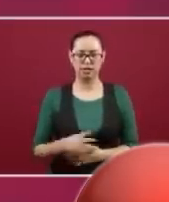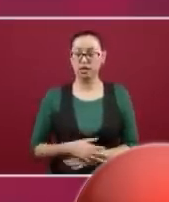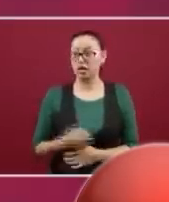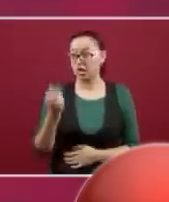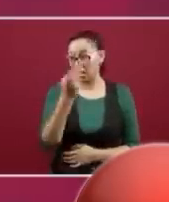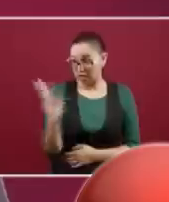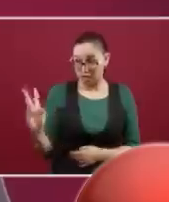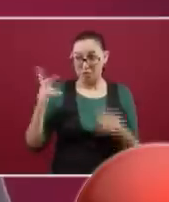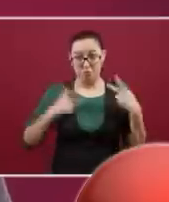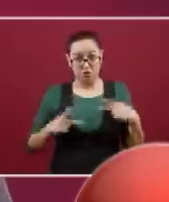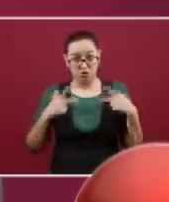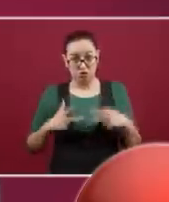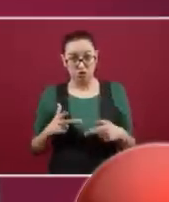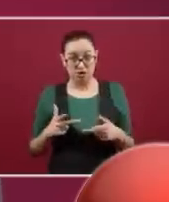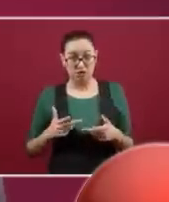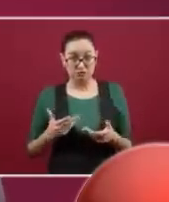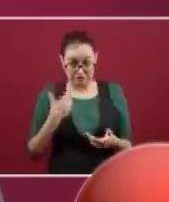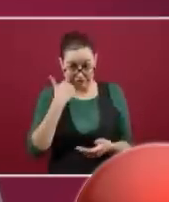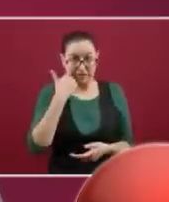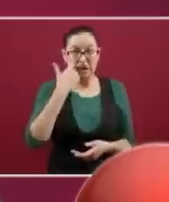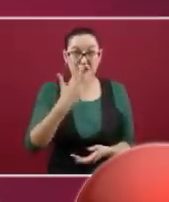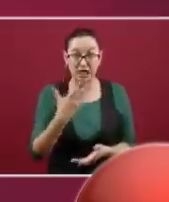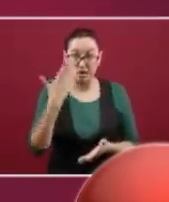lo está planteando,